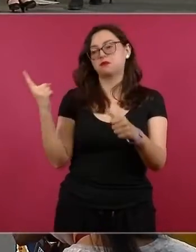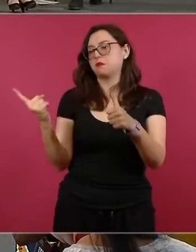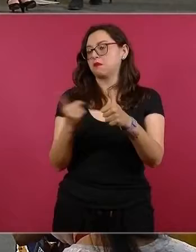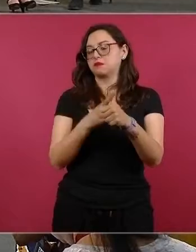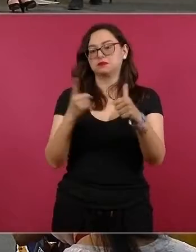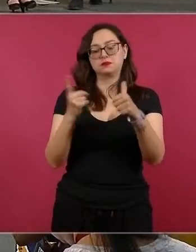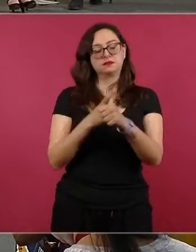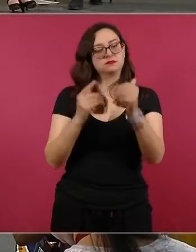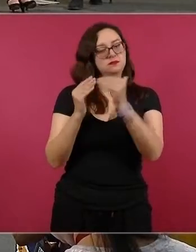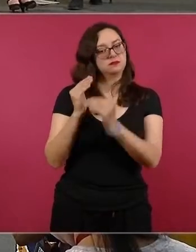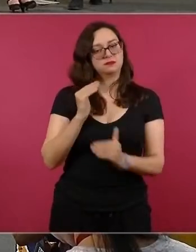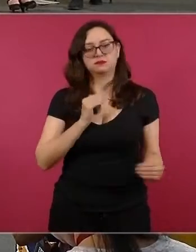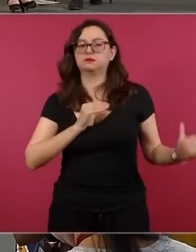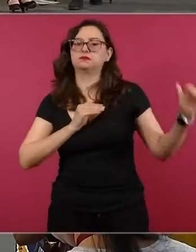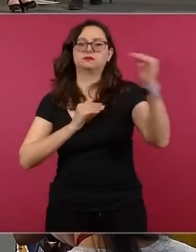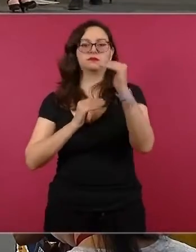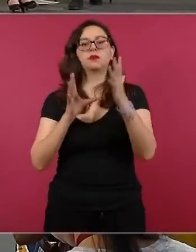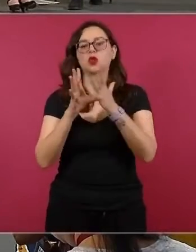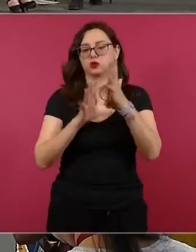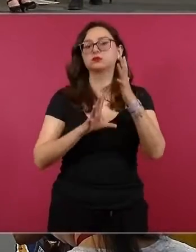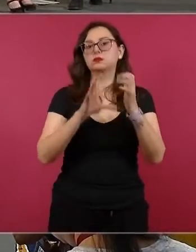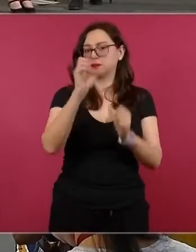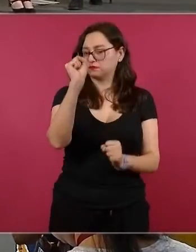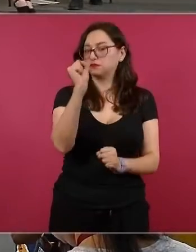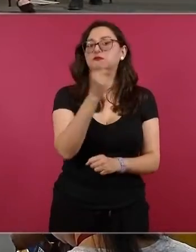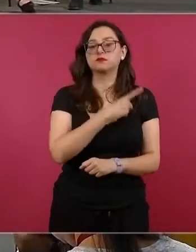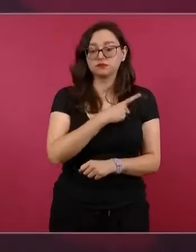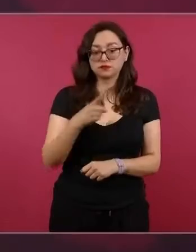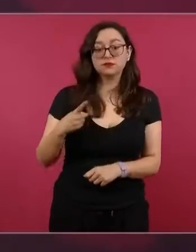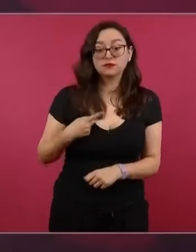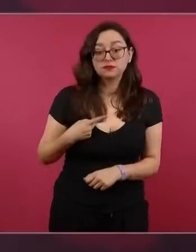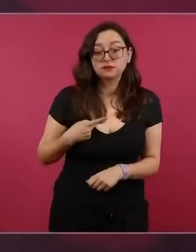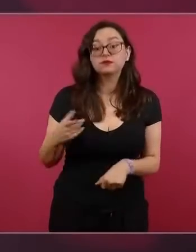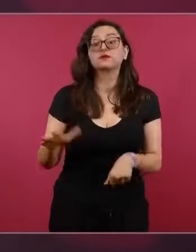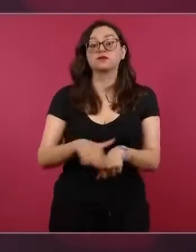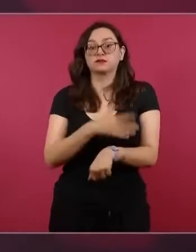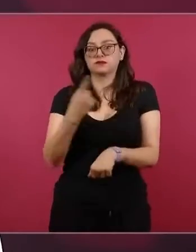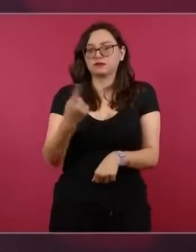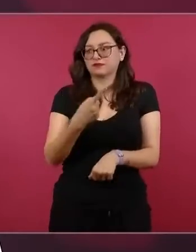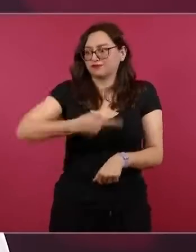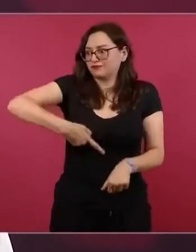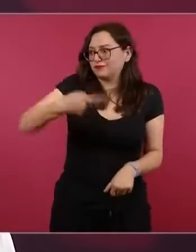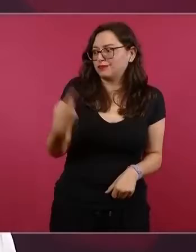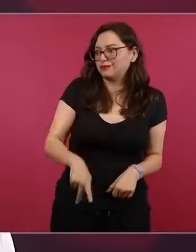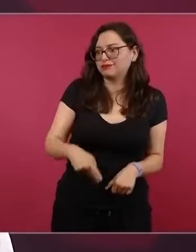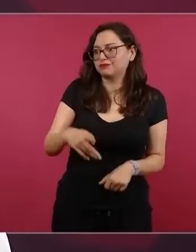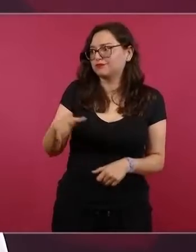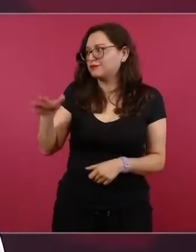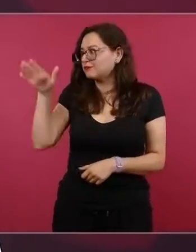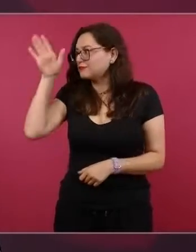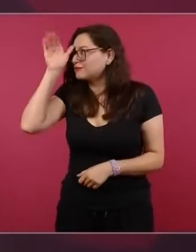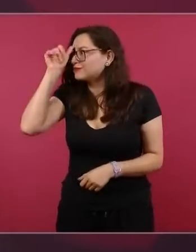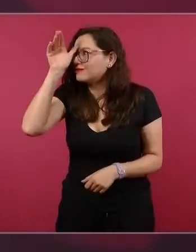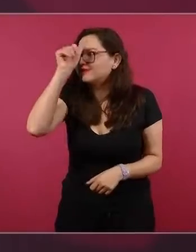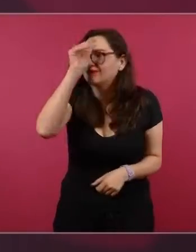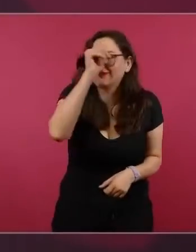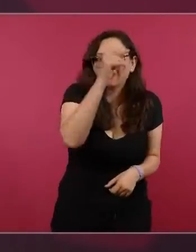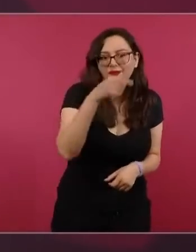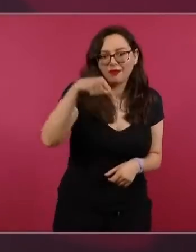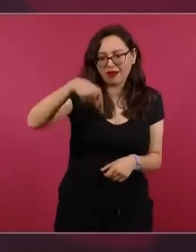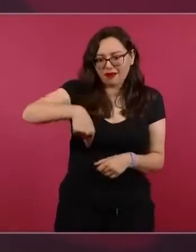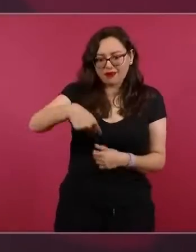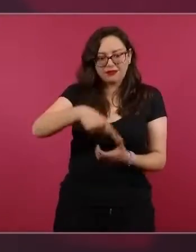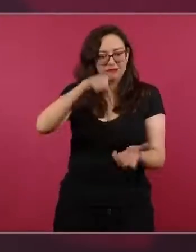es nuestra soberanía, es nuestra autodeterminación, cómo hemos decidido entre